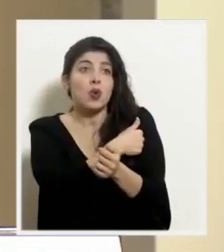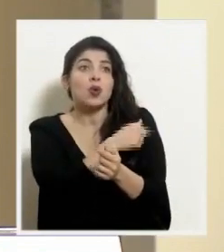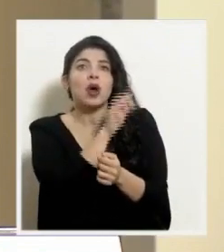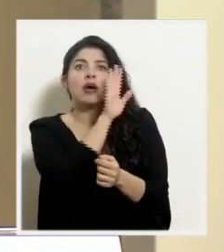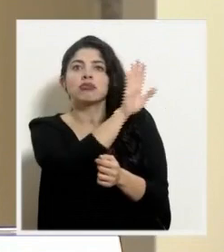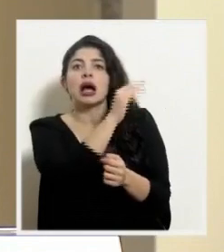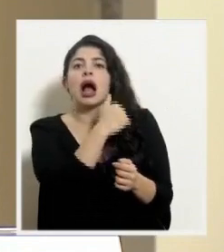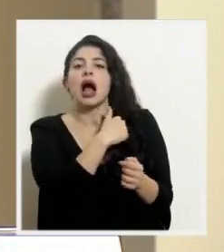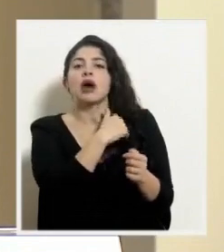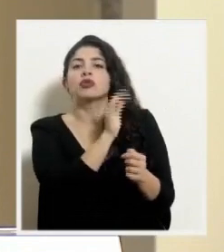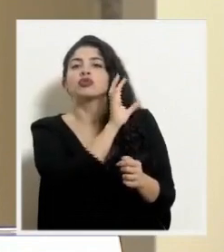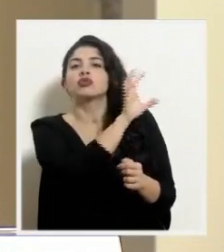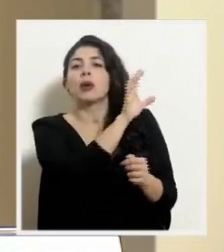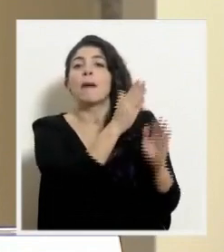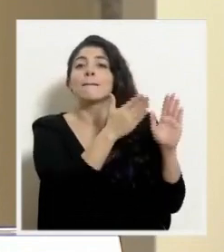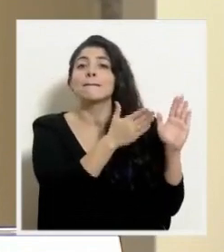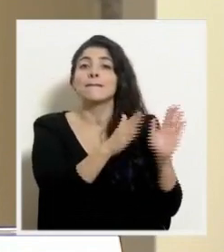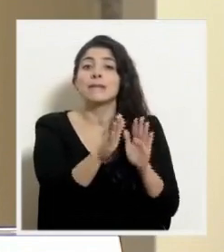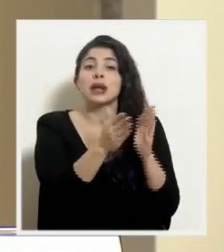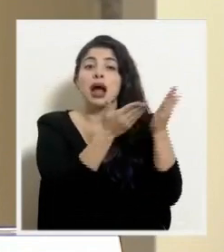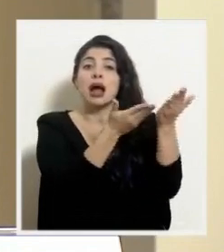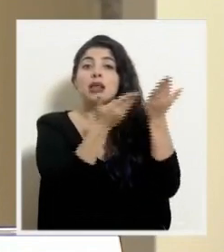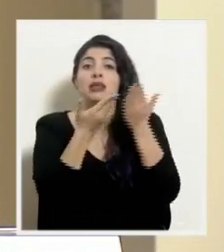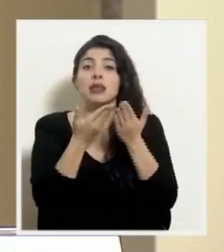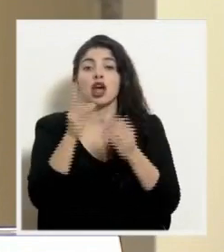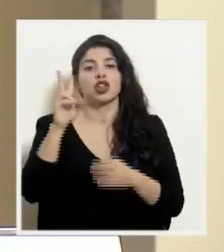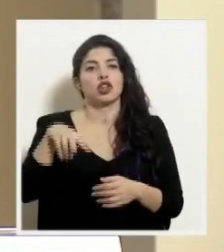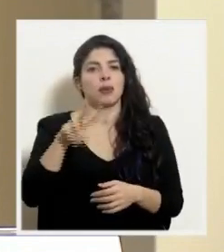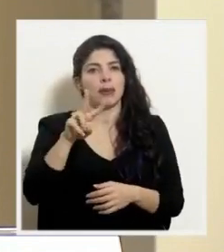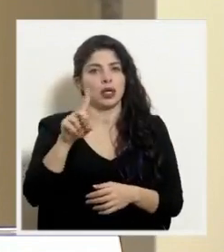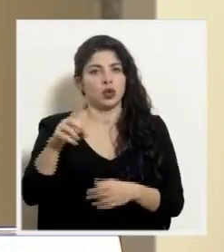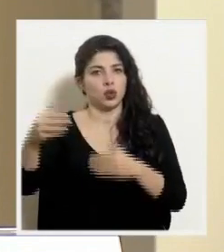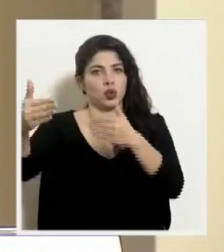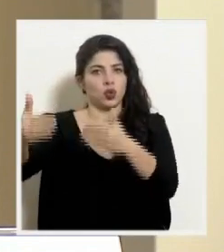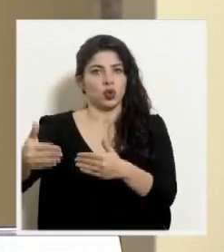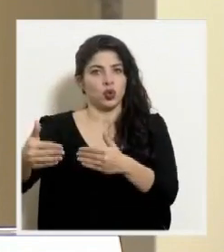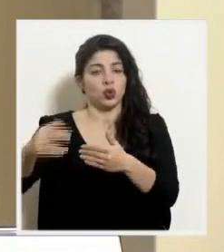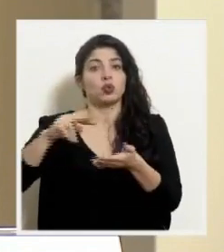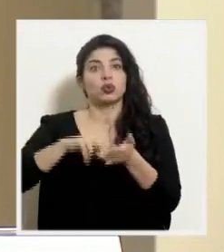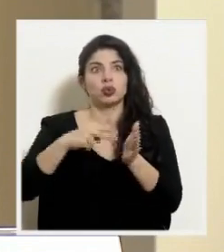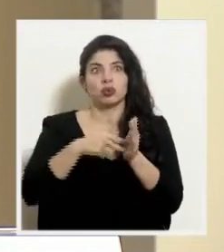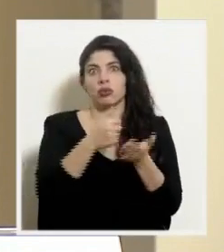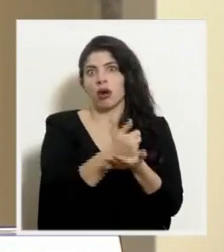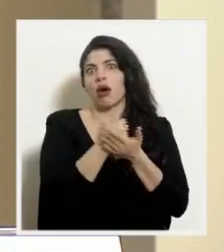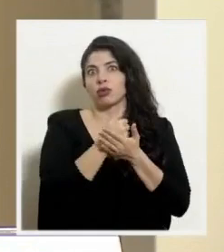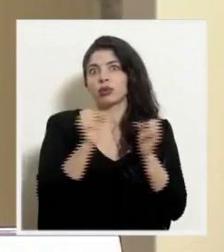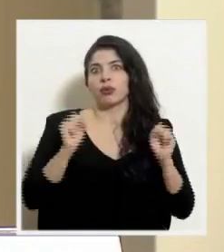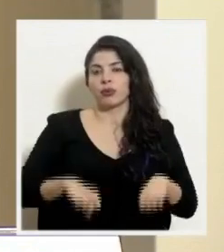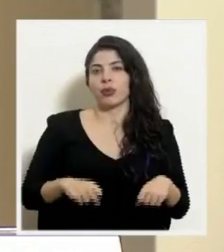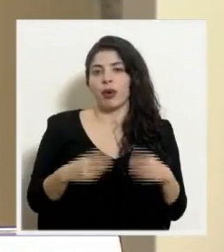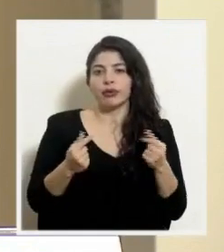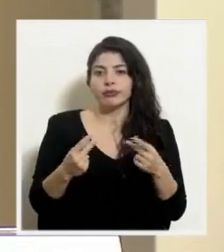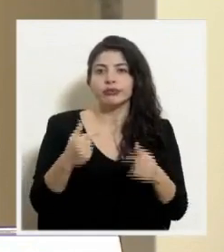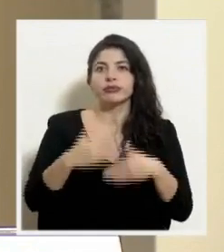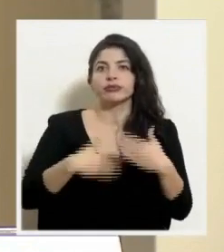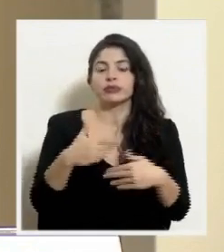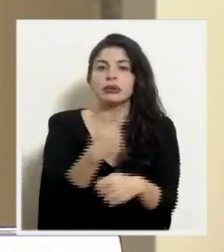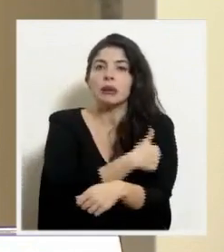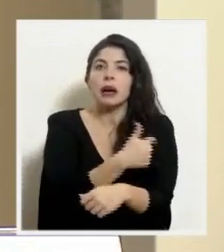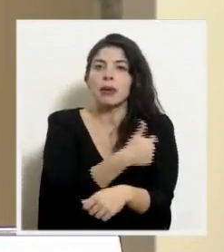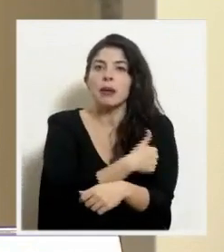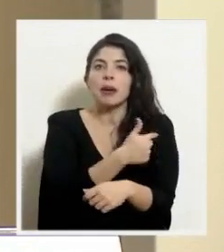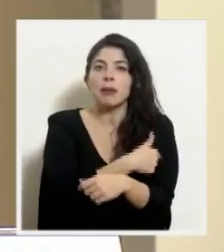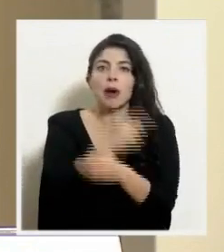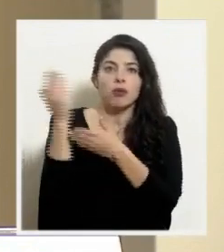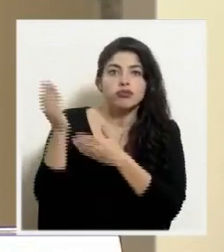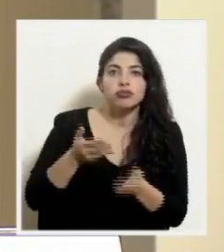una proyección de entrega para el 2021, lo cual nos permitirá agilizar la vacunación conforme